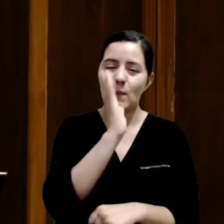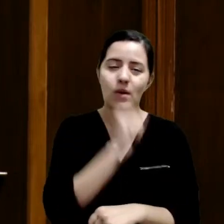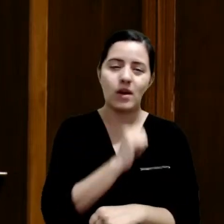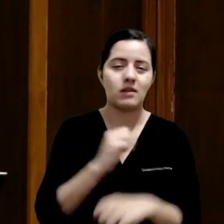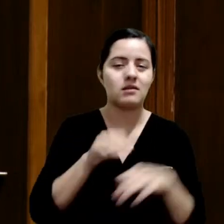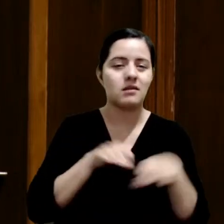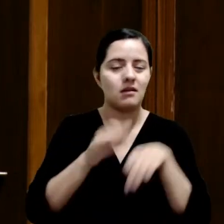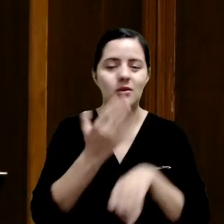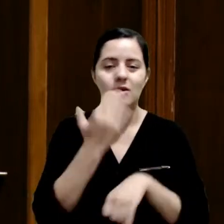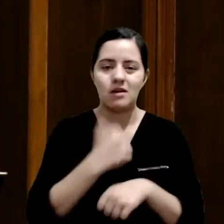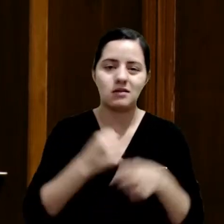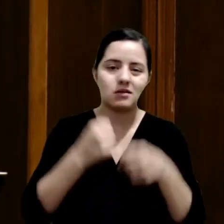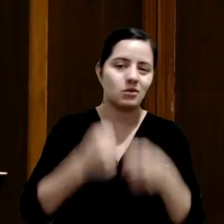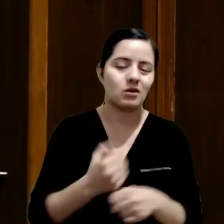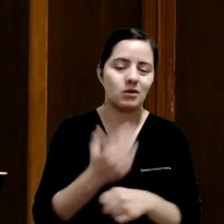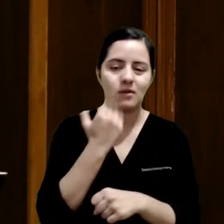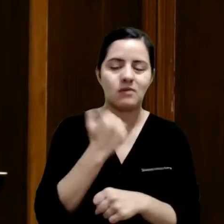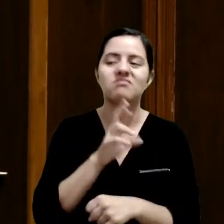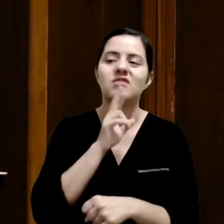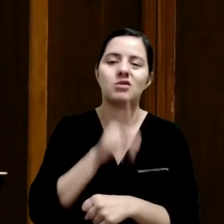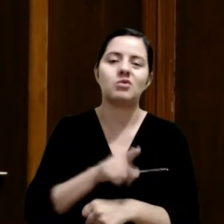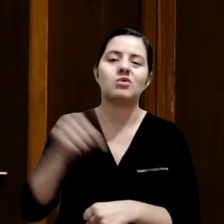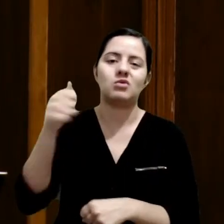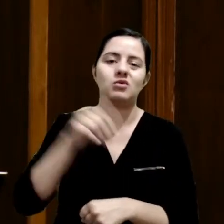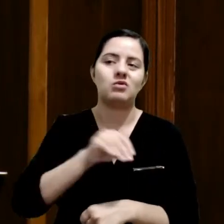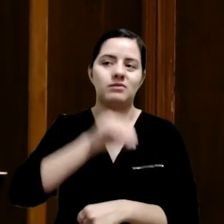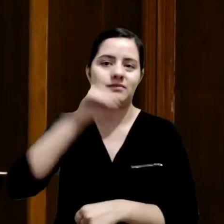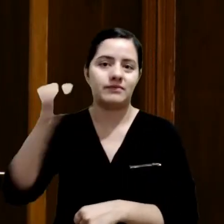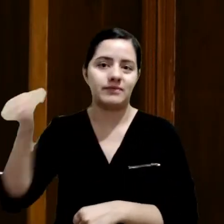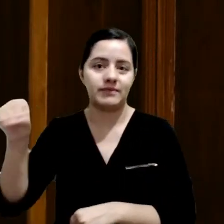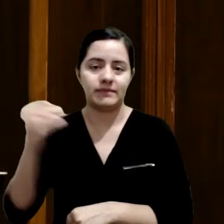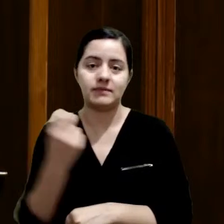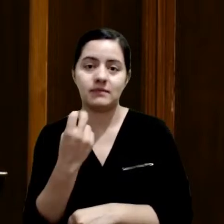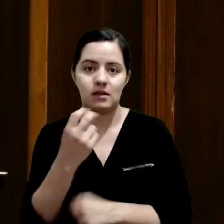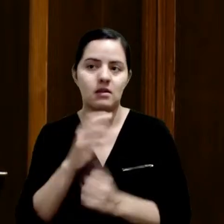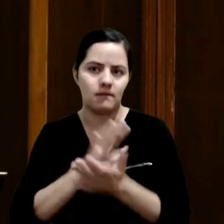experiencia transformadora, también está llena de desafíos.